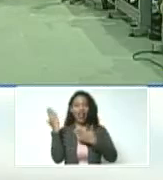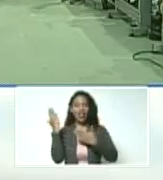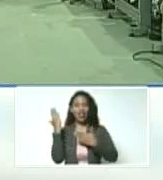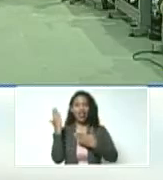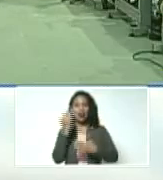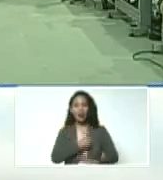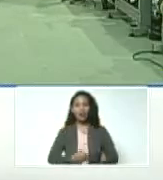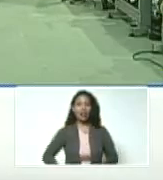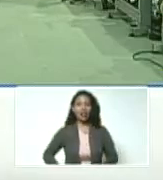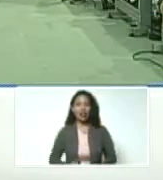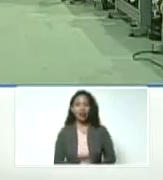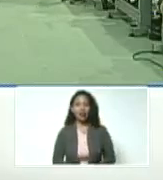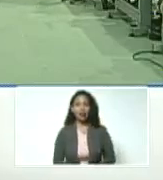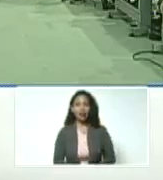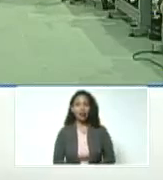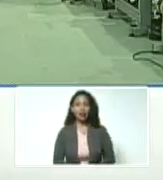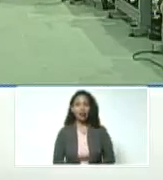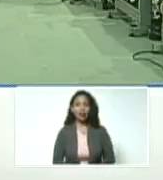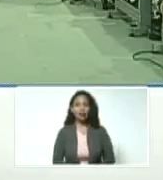comandante.